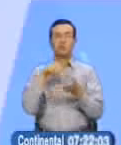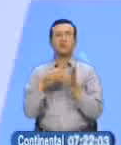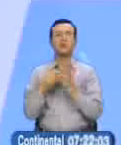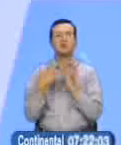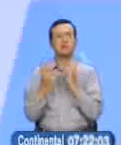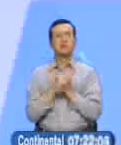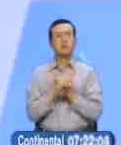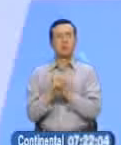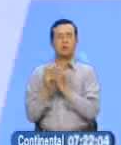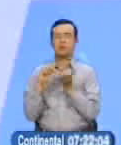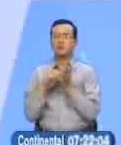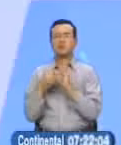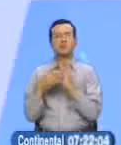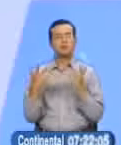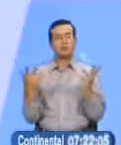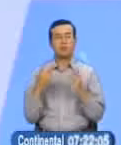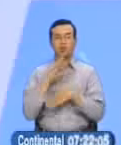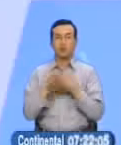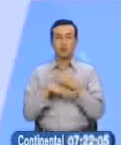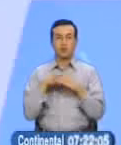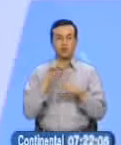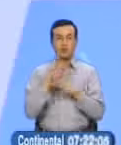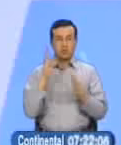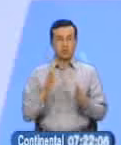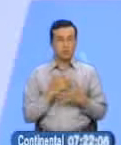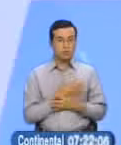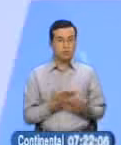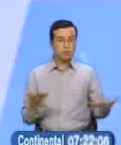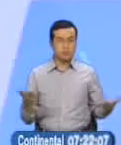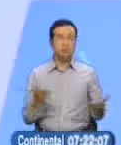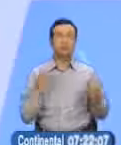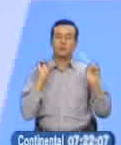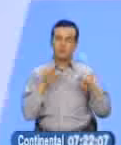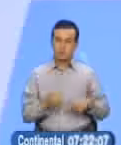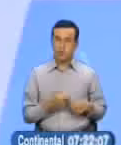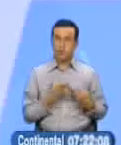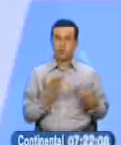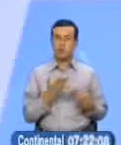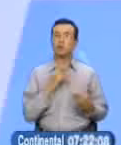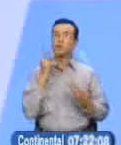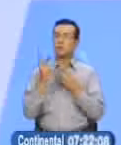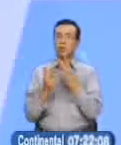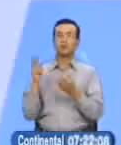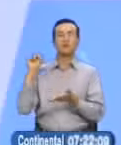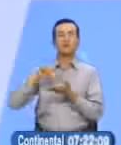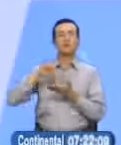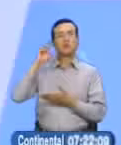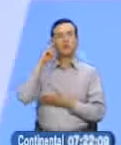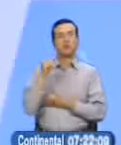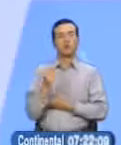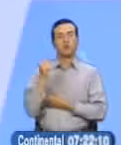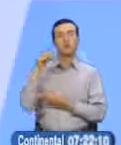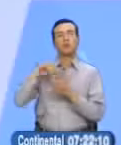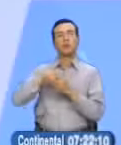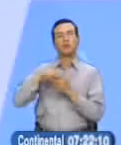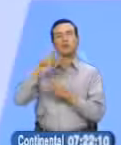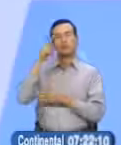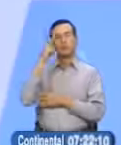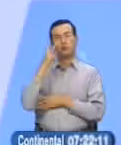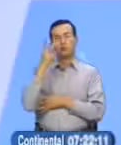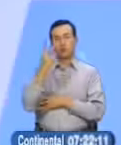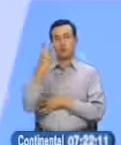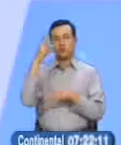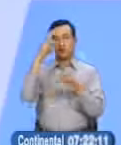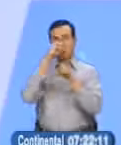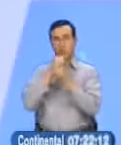esta campaña? Significa que todos los ecuatorianos pueden visitar la ciudad de Cuenca y alojarse